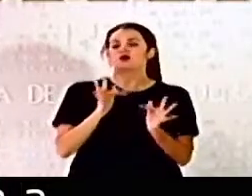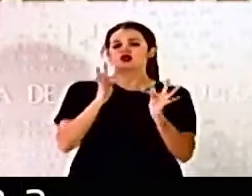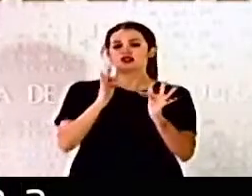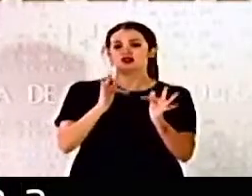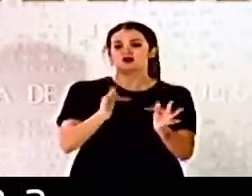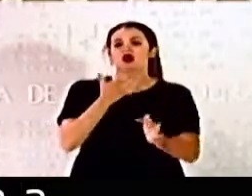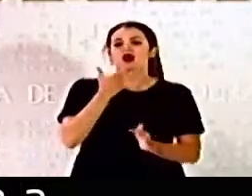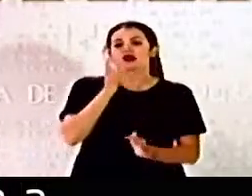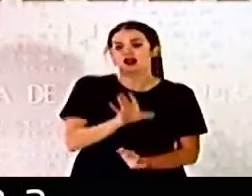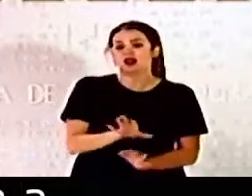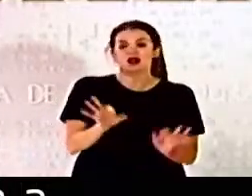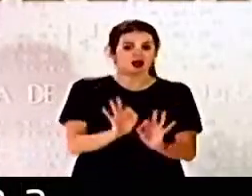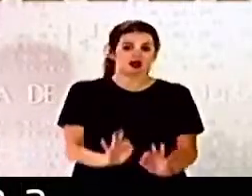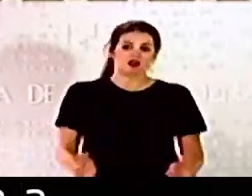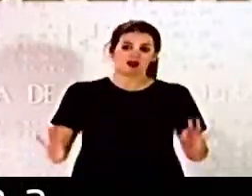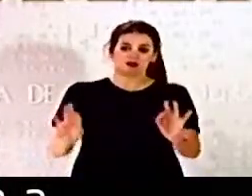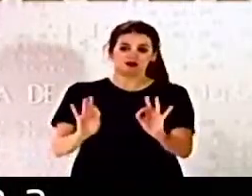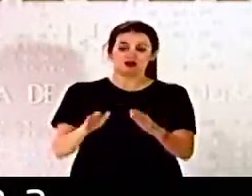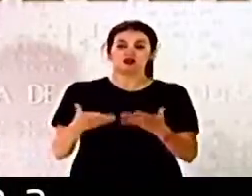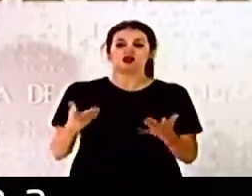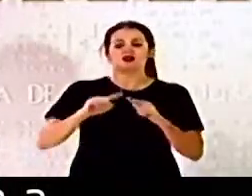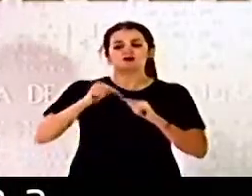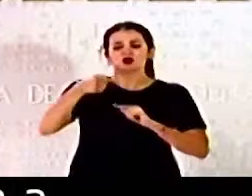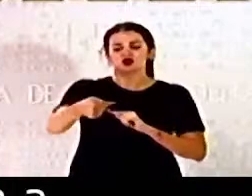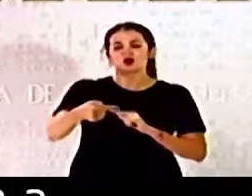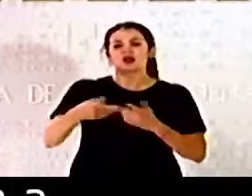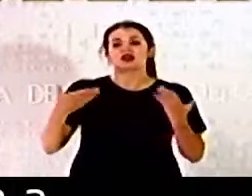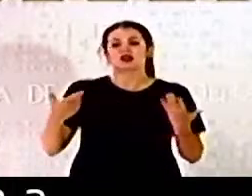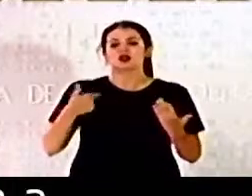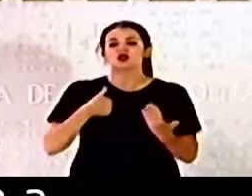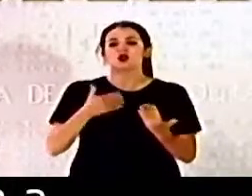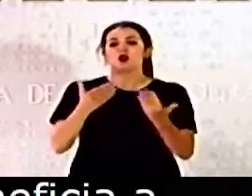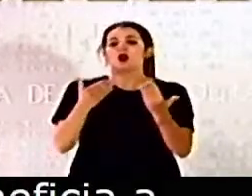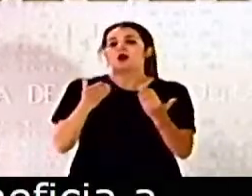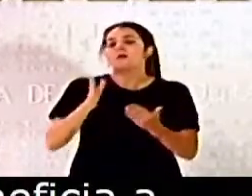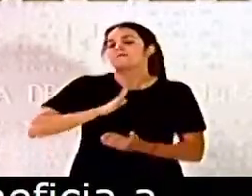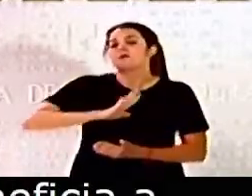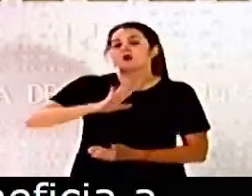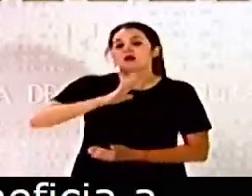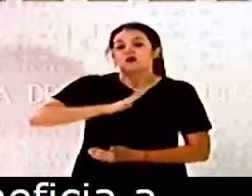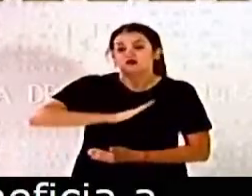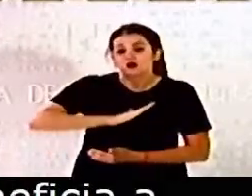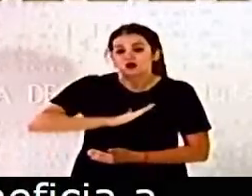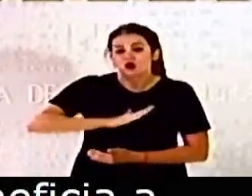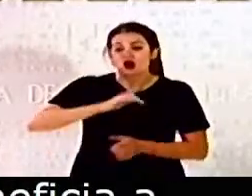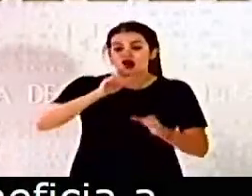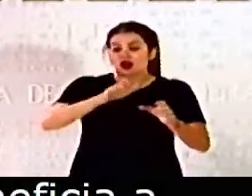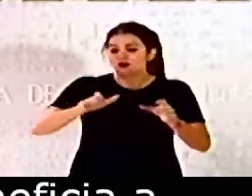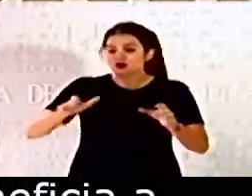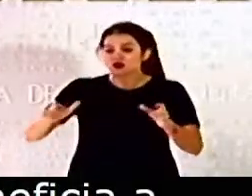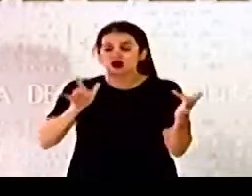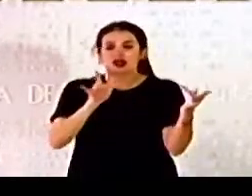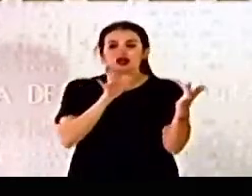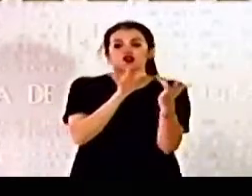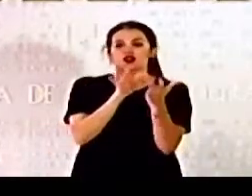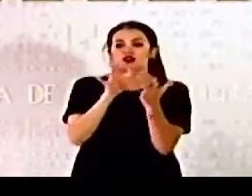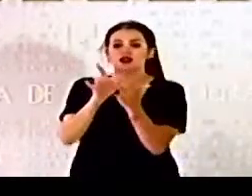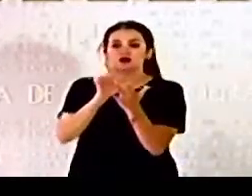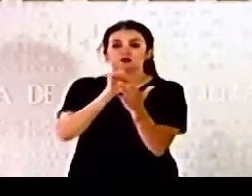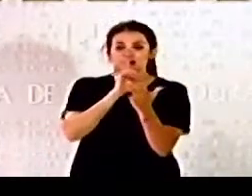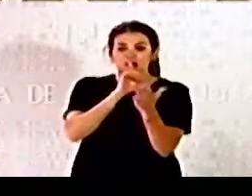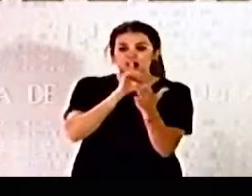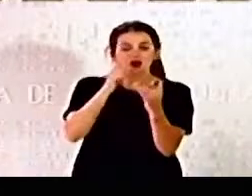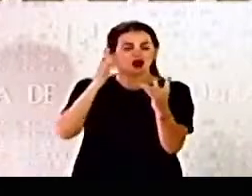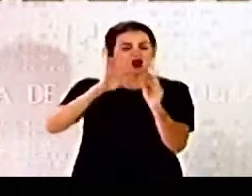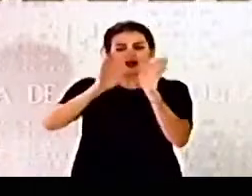nadie. Por lo tanto, pido, por favor, que esas personas que se guardan contactos con el